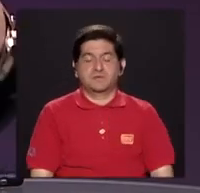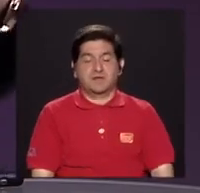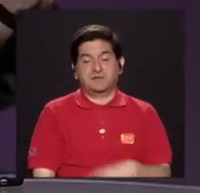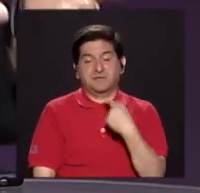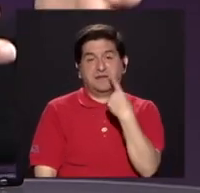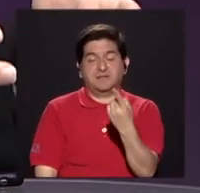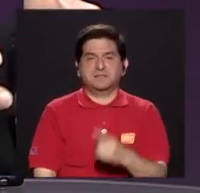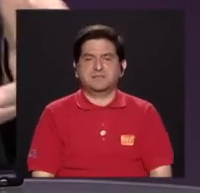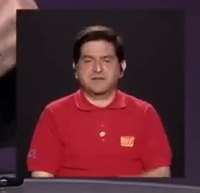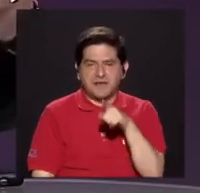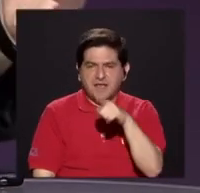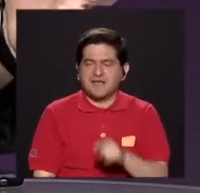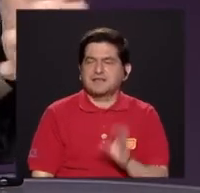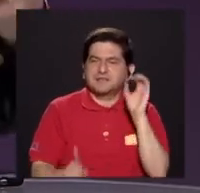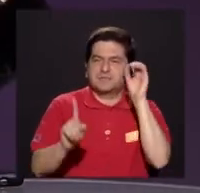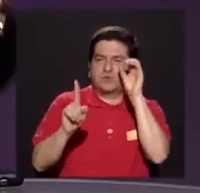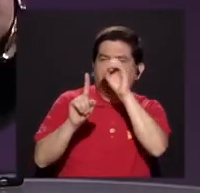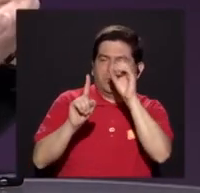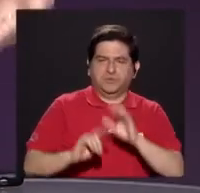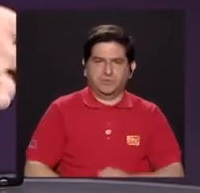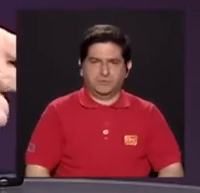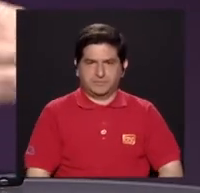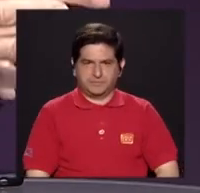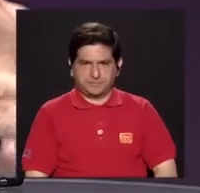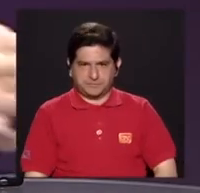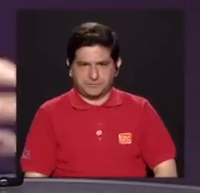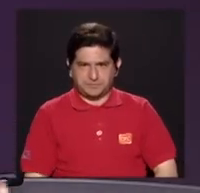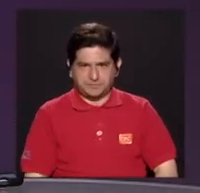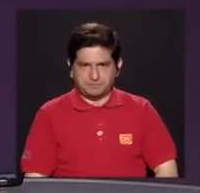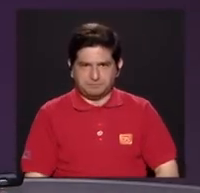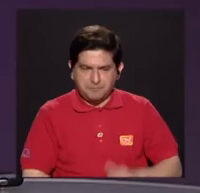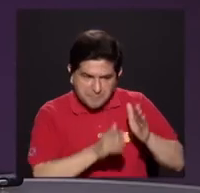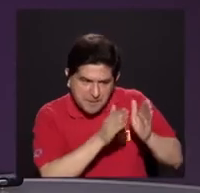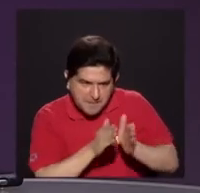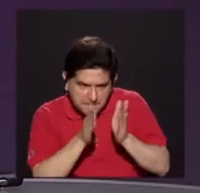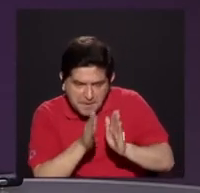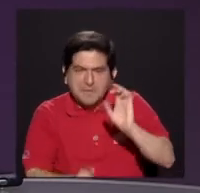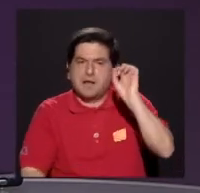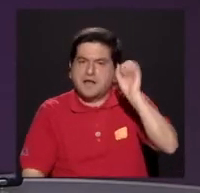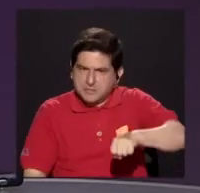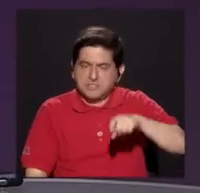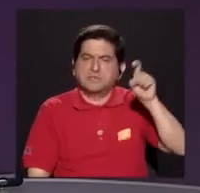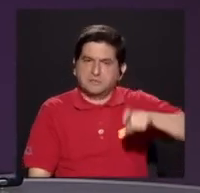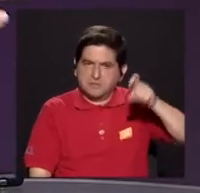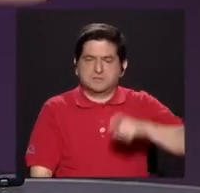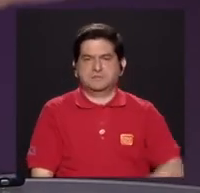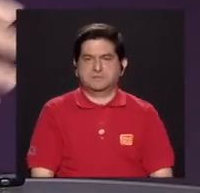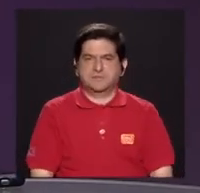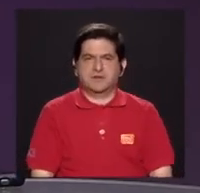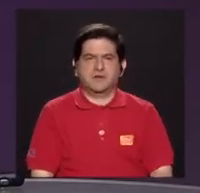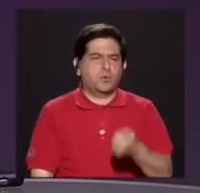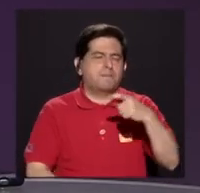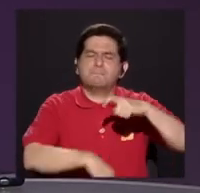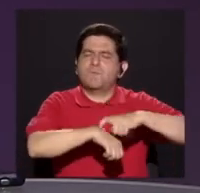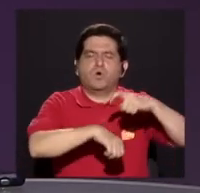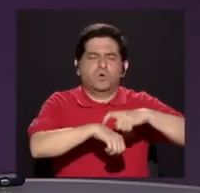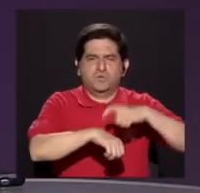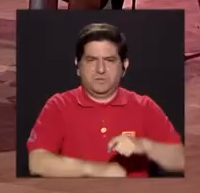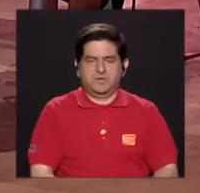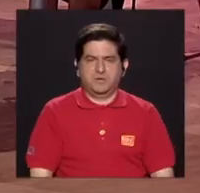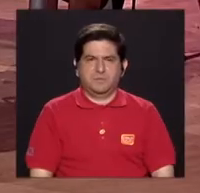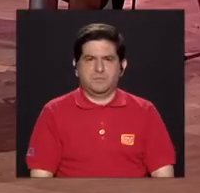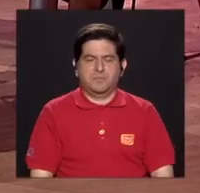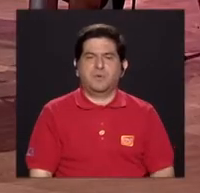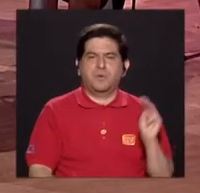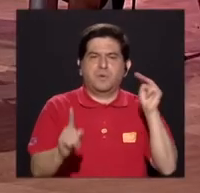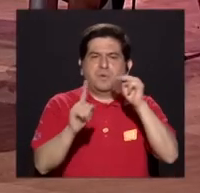diciendo, vamos hacia eso. Hay que prepararse, sí, hay que prepararse. Vean, me queda muy poco tiempo. Démosles un